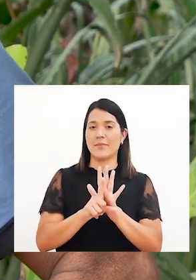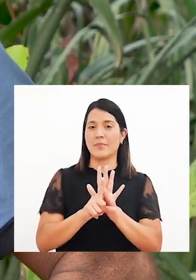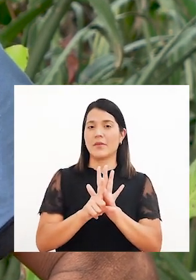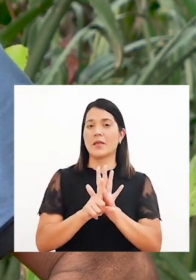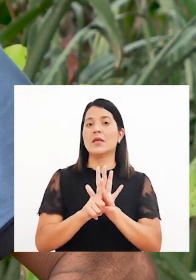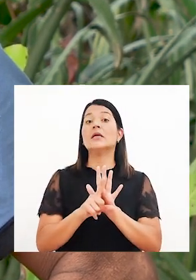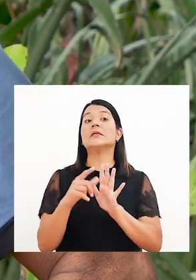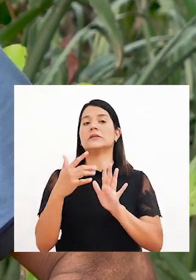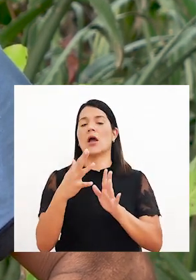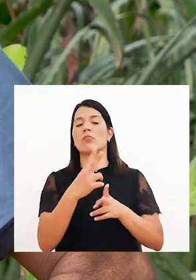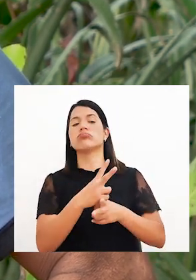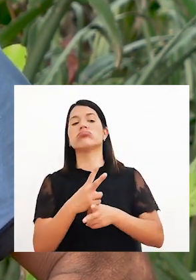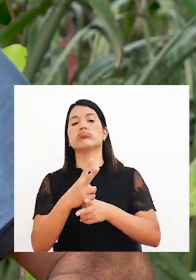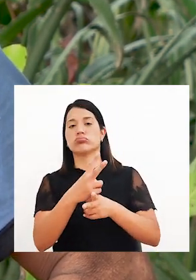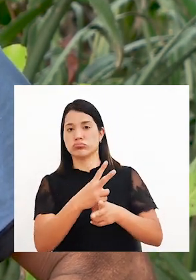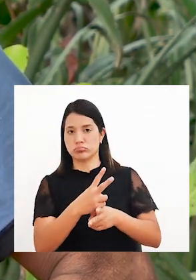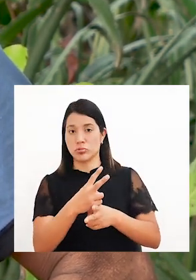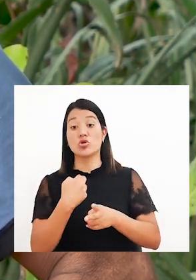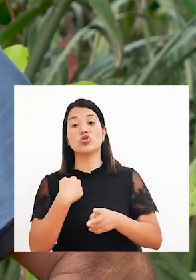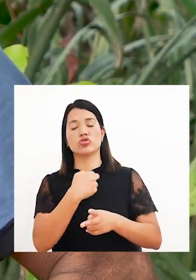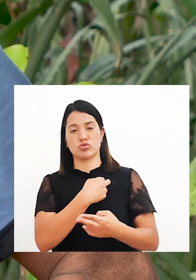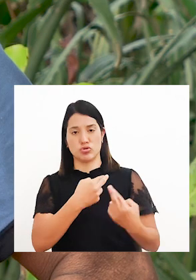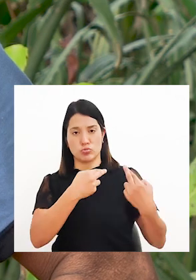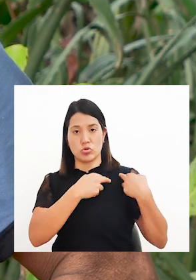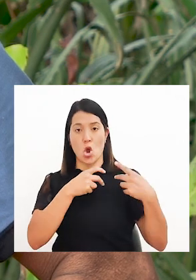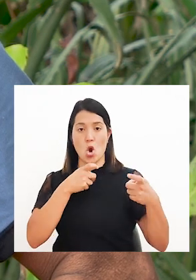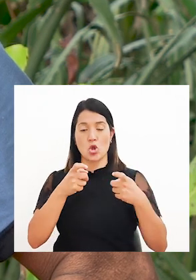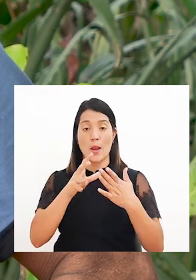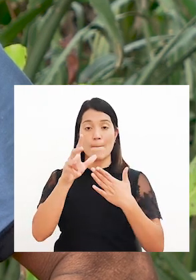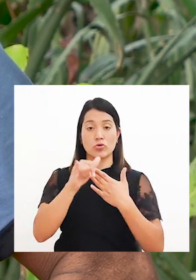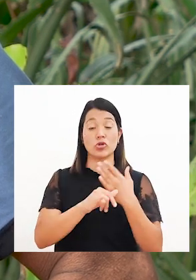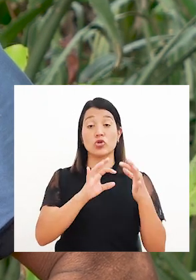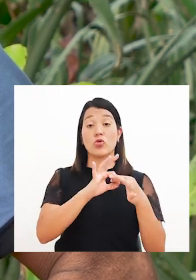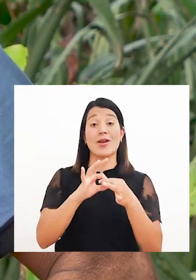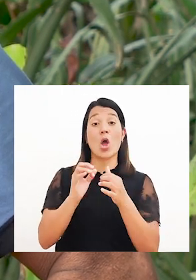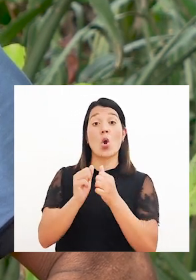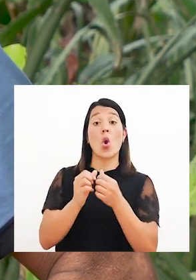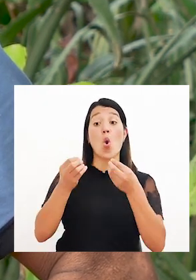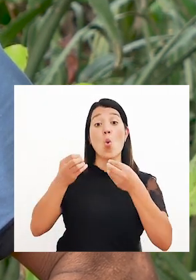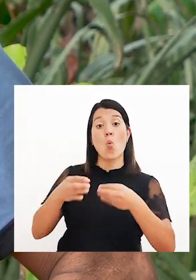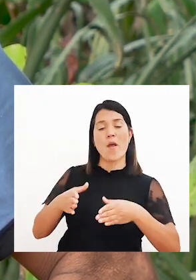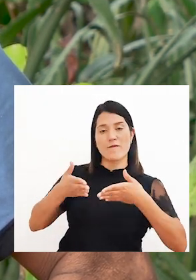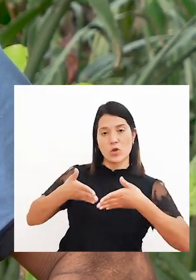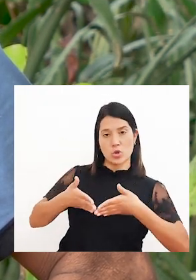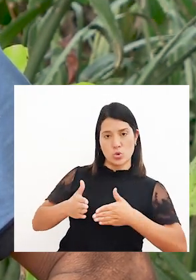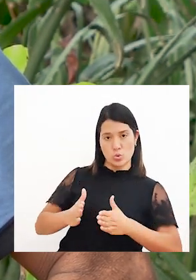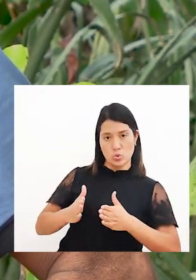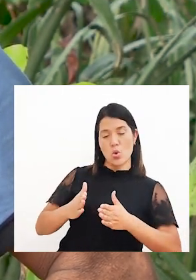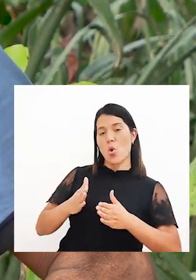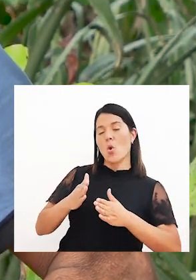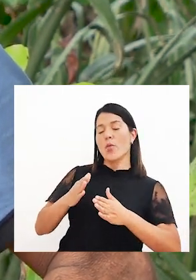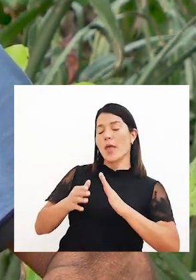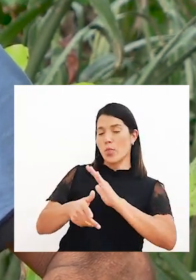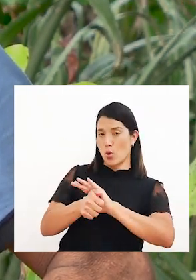vigilado científicamente, manejamos el proyecto de los huevos de tortuga de una manera racional,